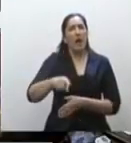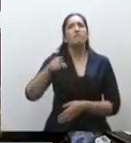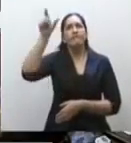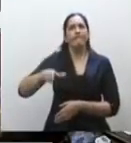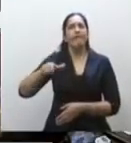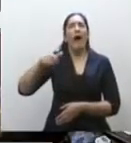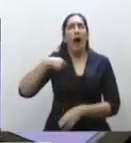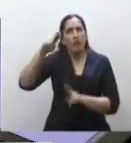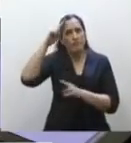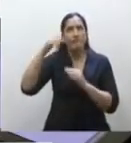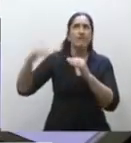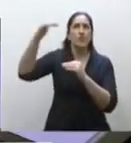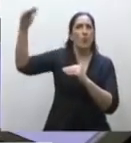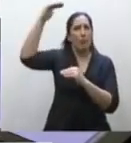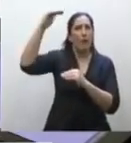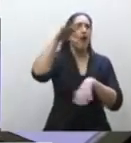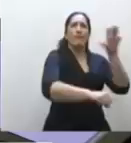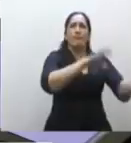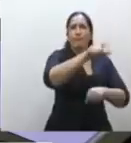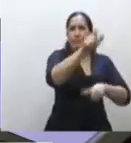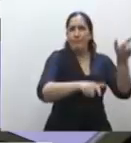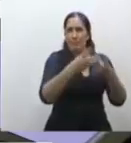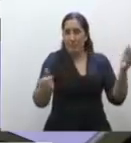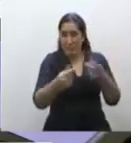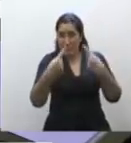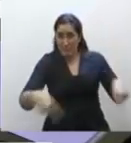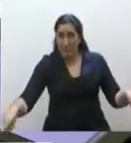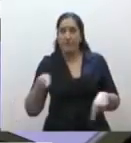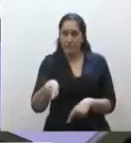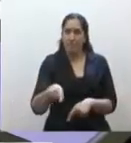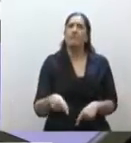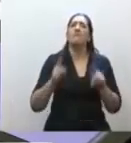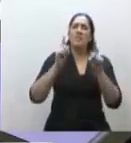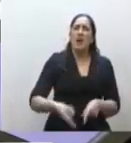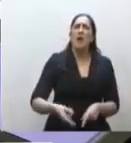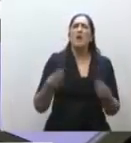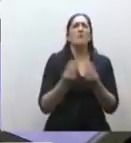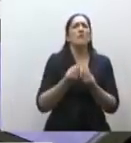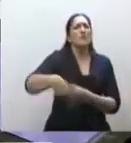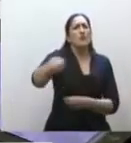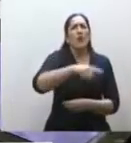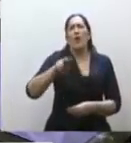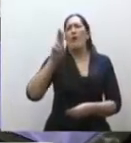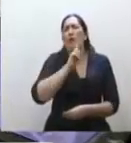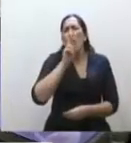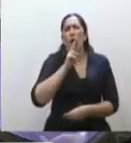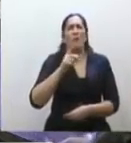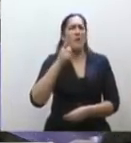Homenaje a la vida que había sido cercenada a miles y miles de jóvenes, a mujeres